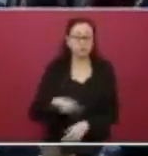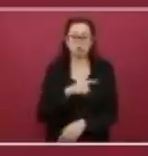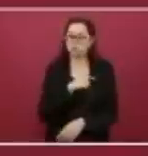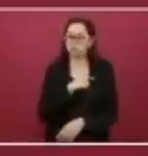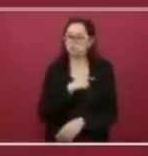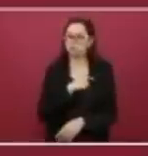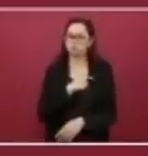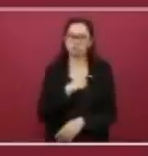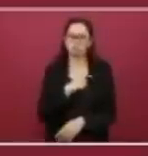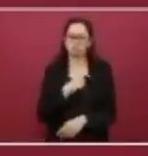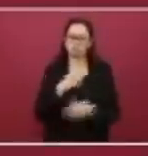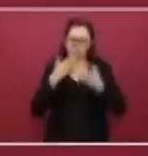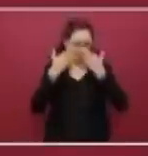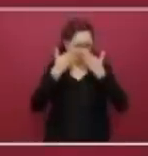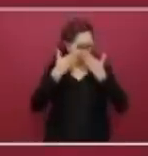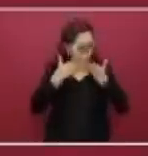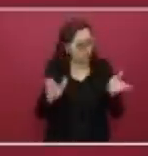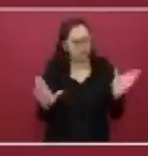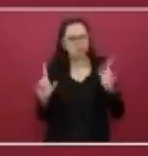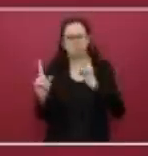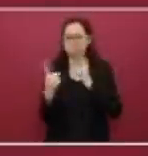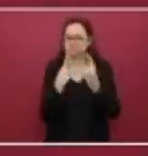abiertos al diálogo siempre